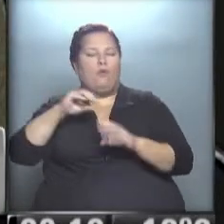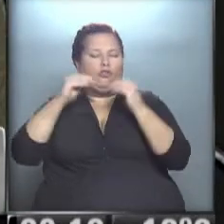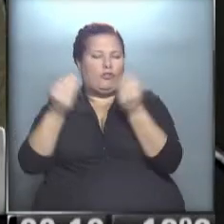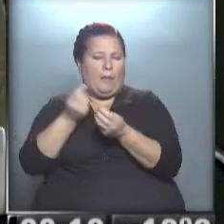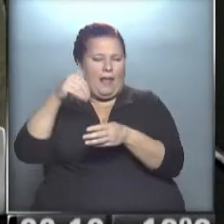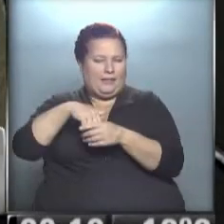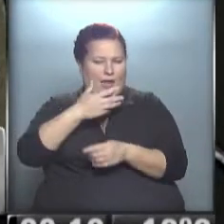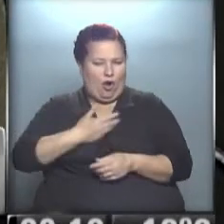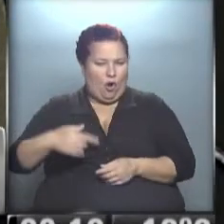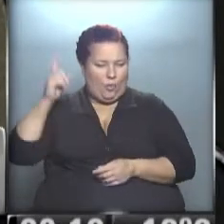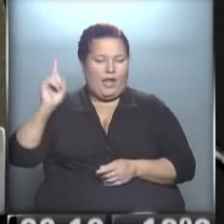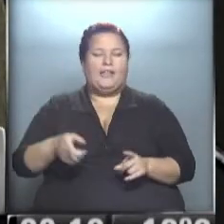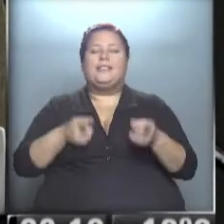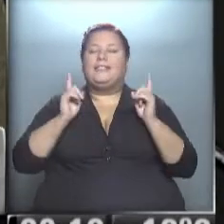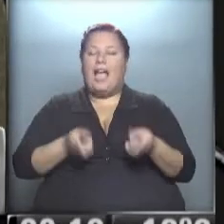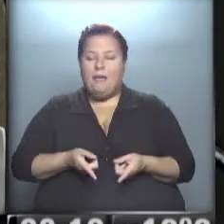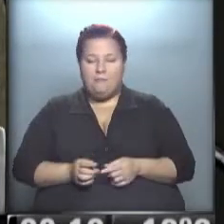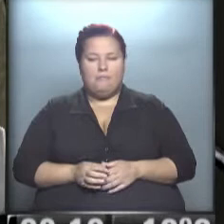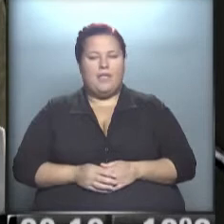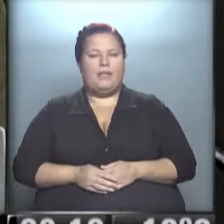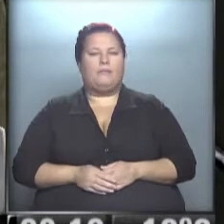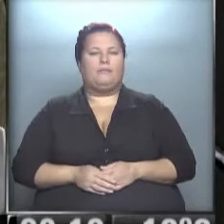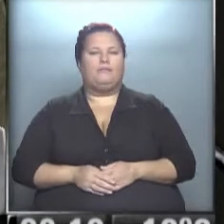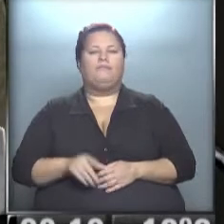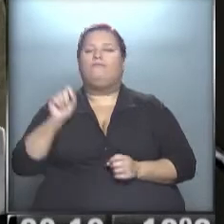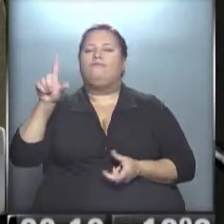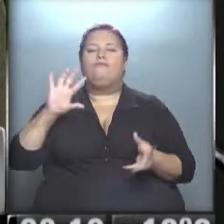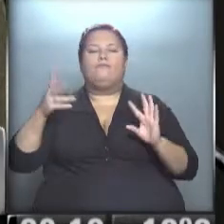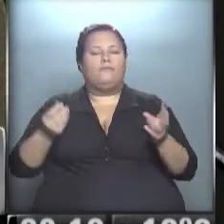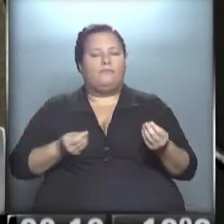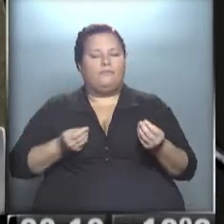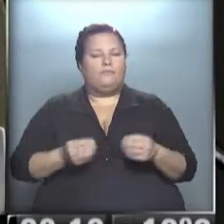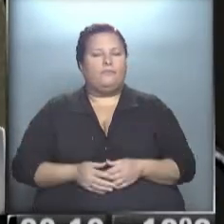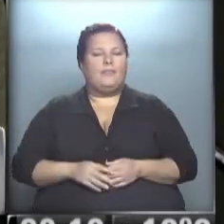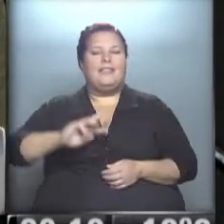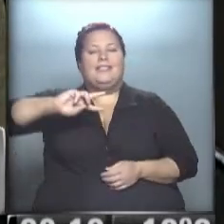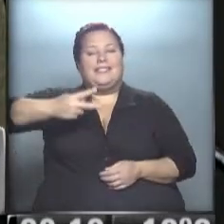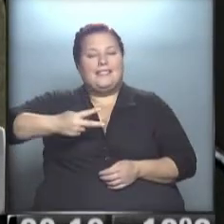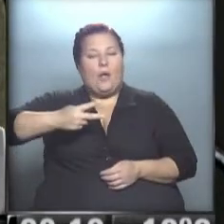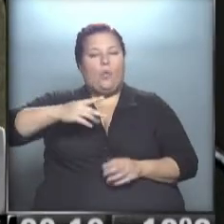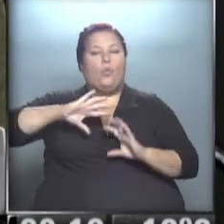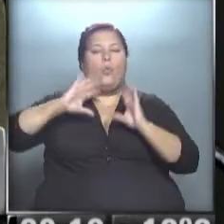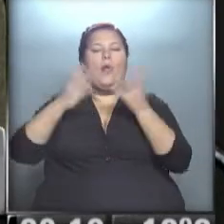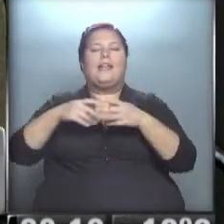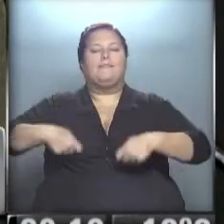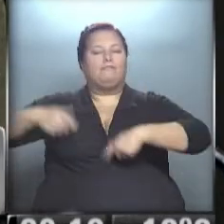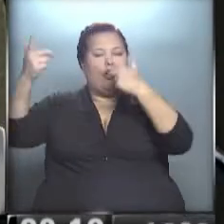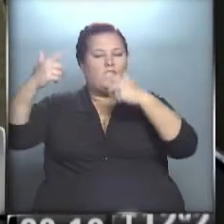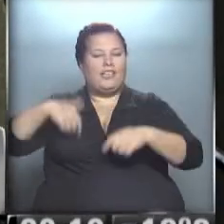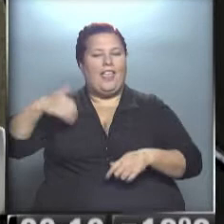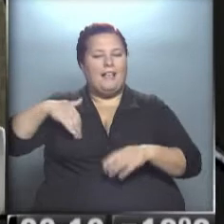y a su vez tiene la particularidad de ser el segundo destino de las exportaciones